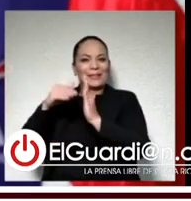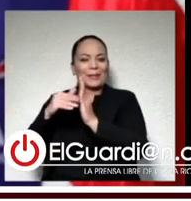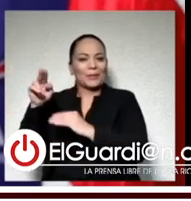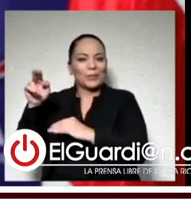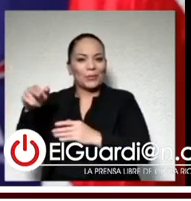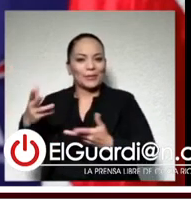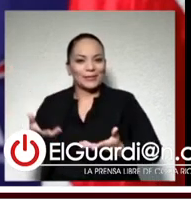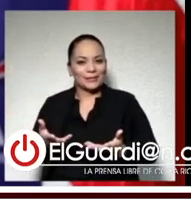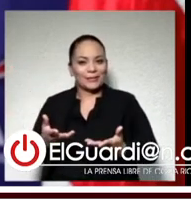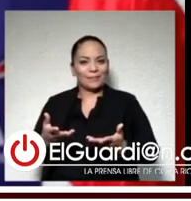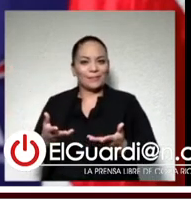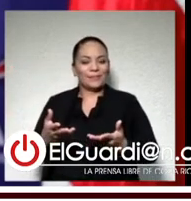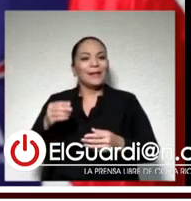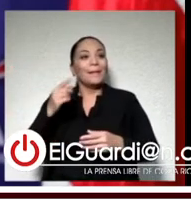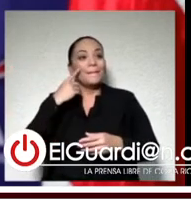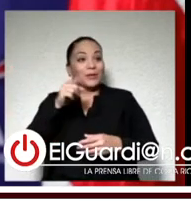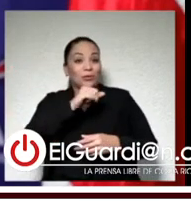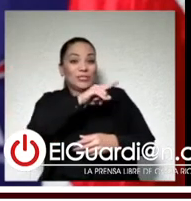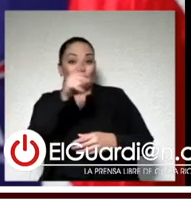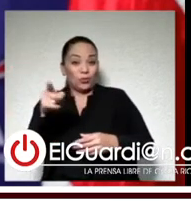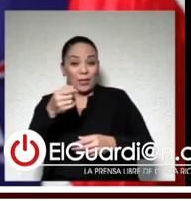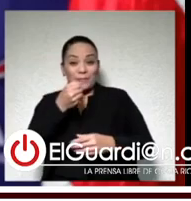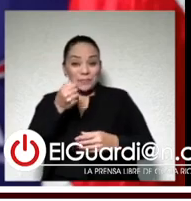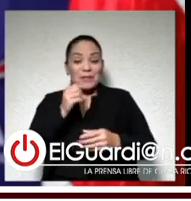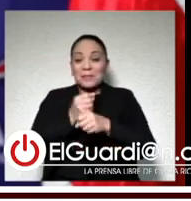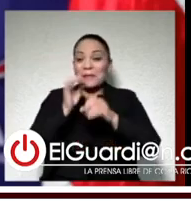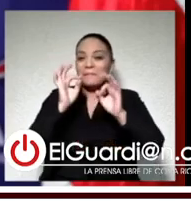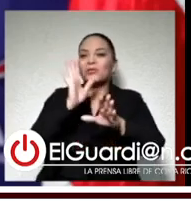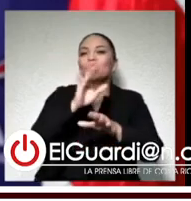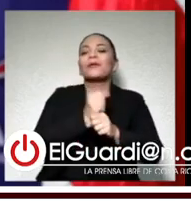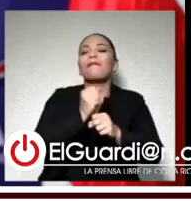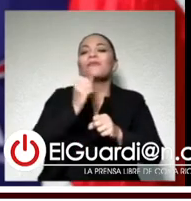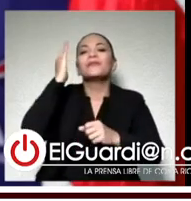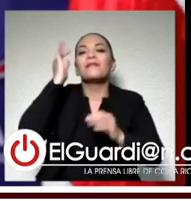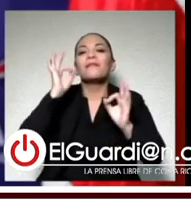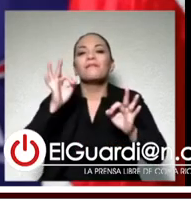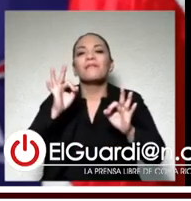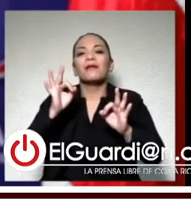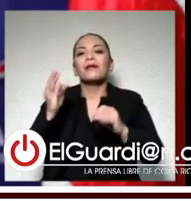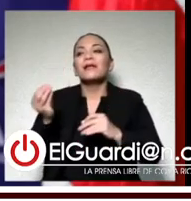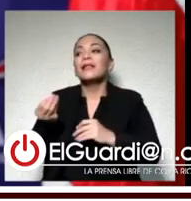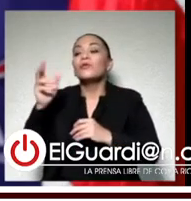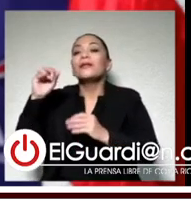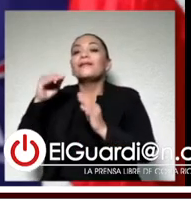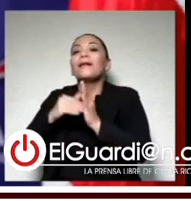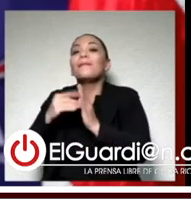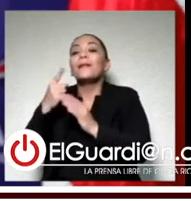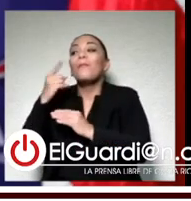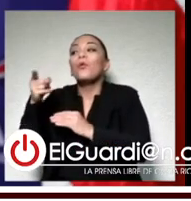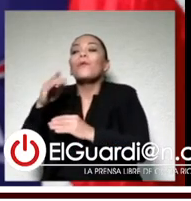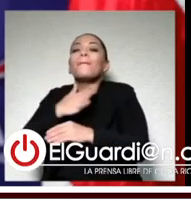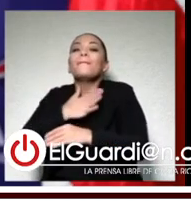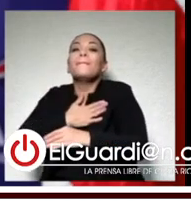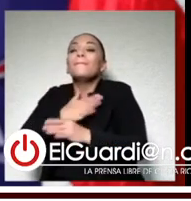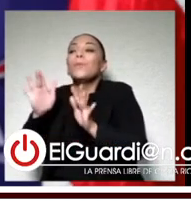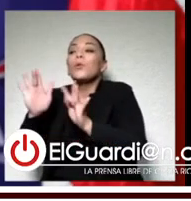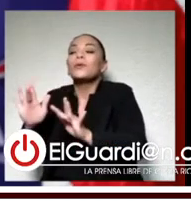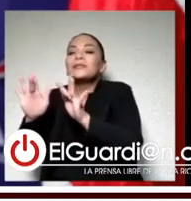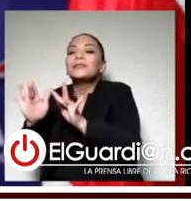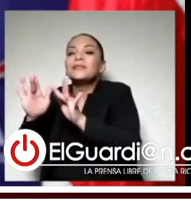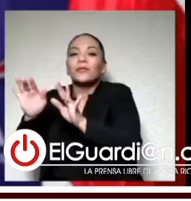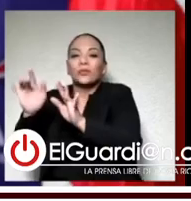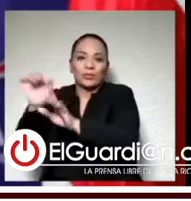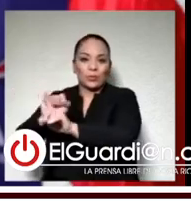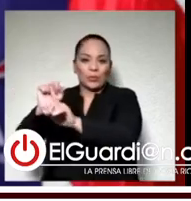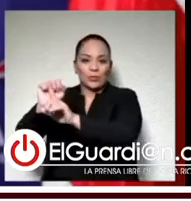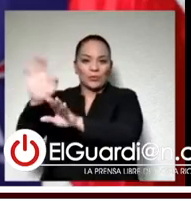sabría eso, 30,000 pesos le dieron por caridad. Y ese señor